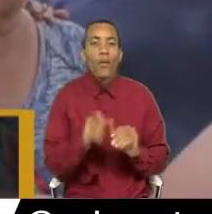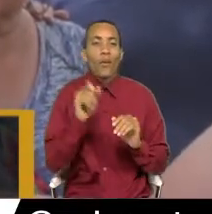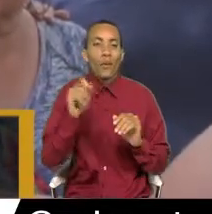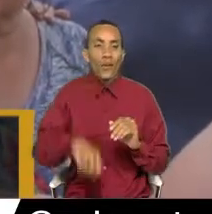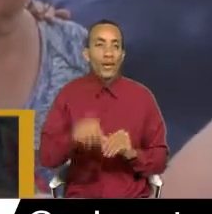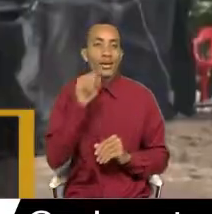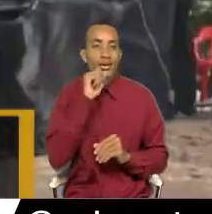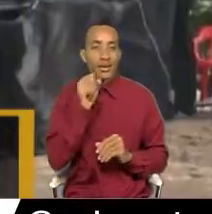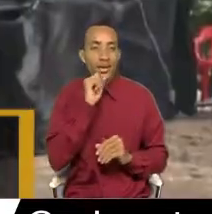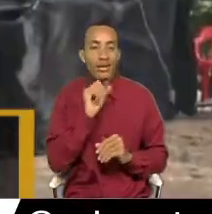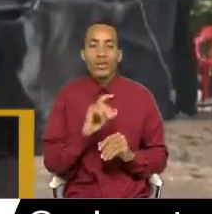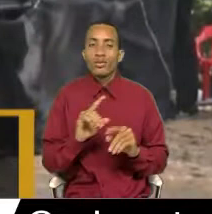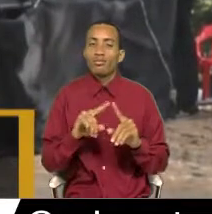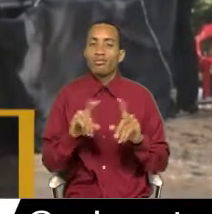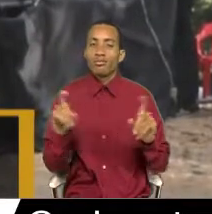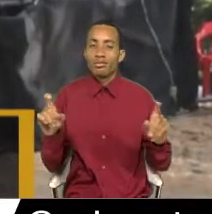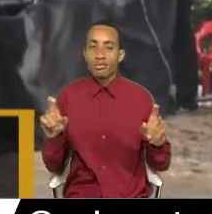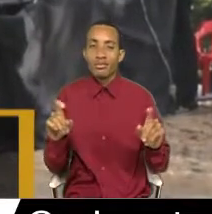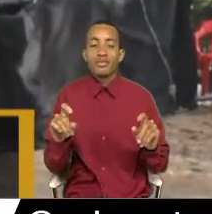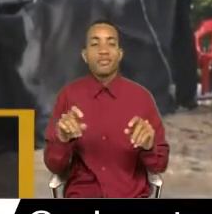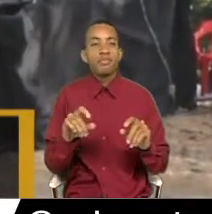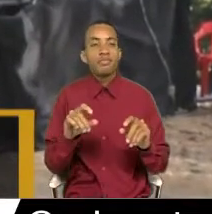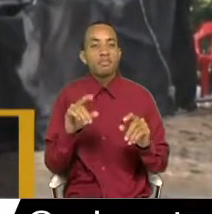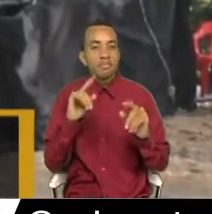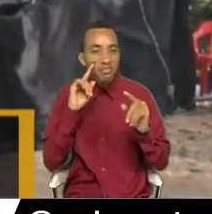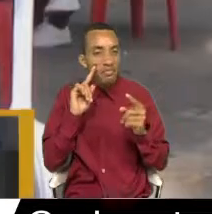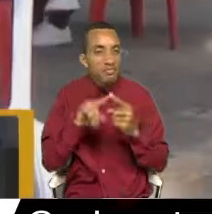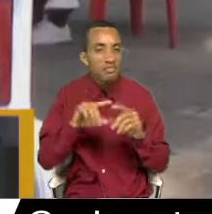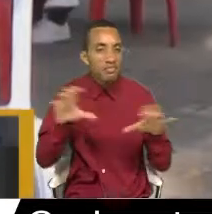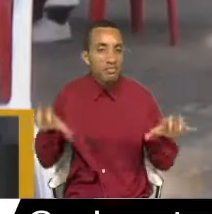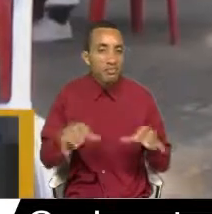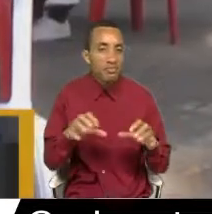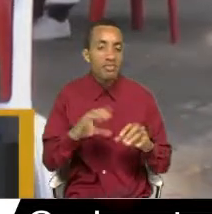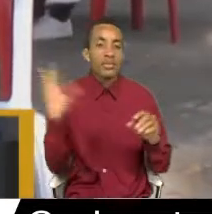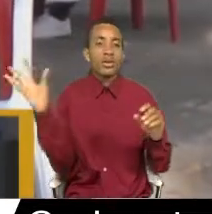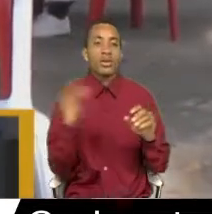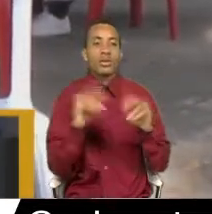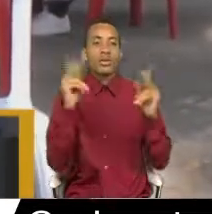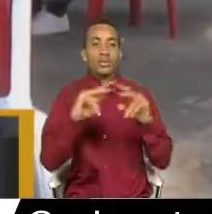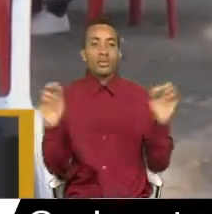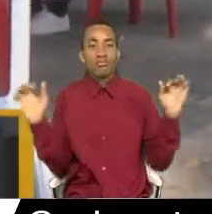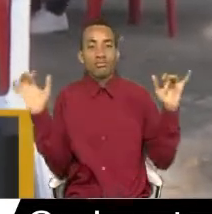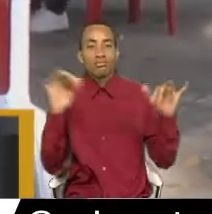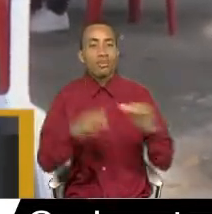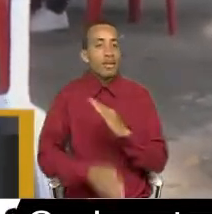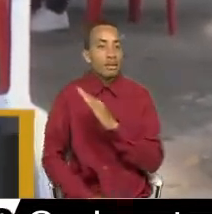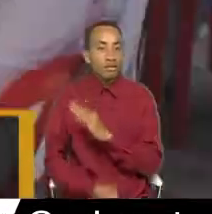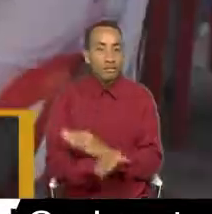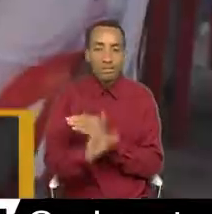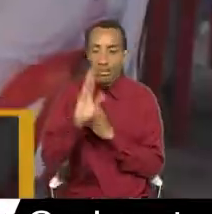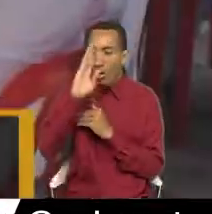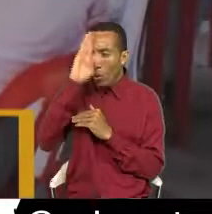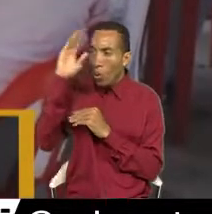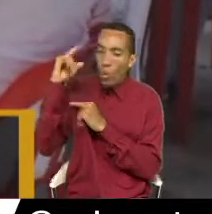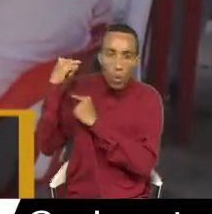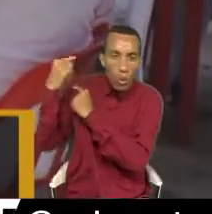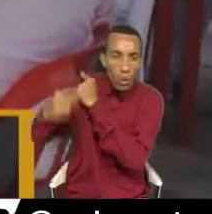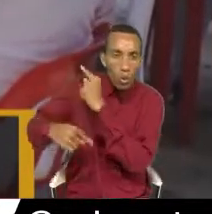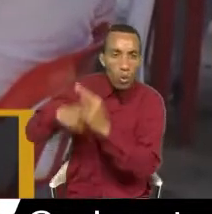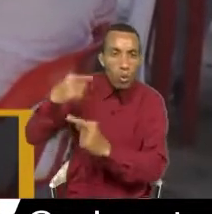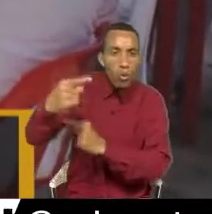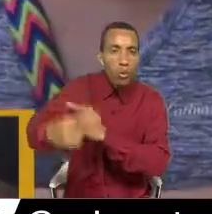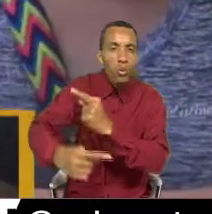ciudad cosmopolita. La actividad tenía como objetivo fundamental que las personas asistentes sigan preservando las tradiciones culturales de los pueblos